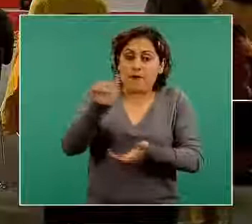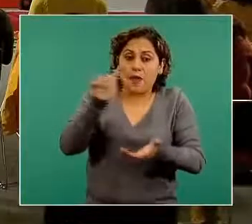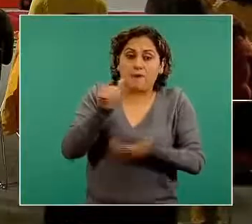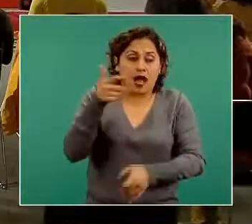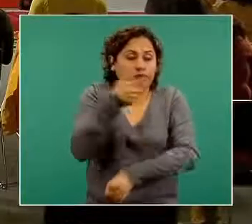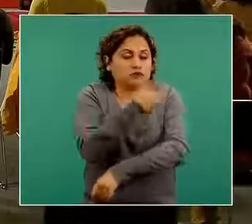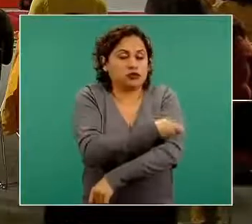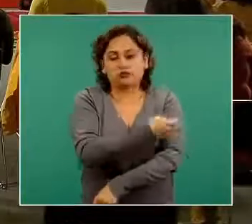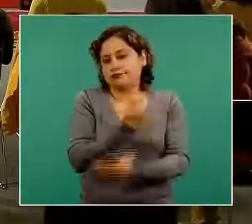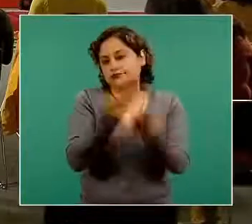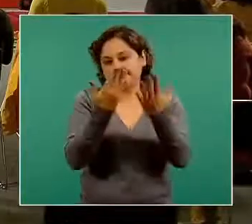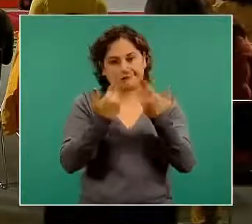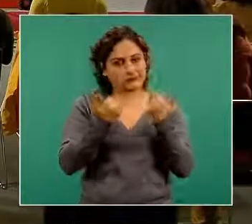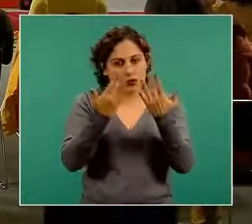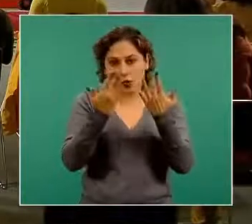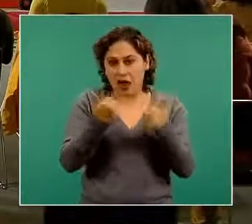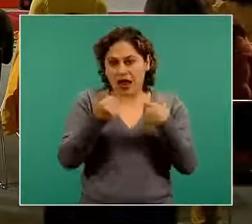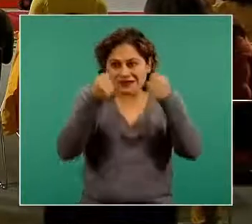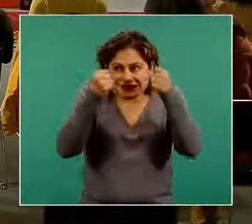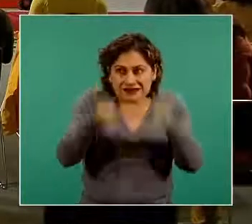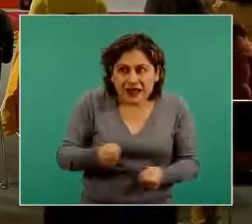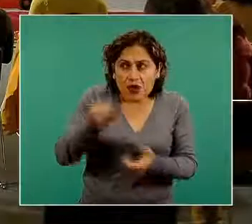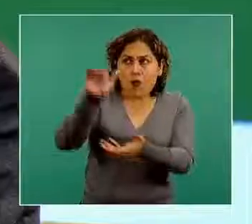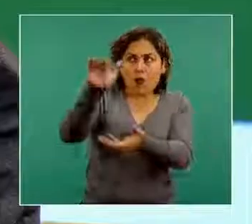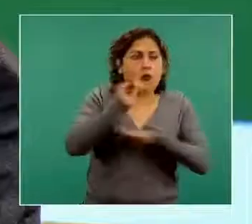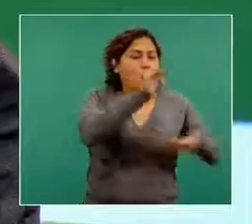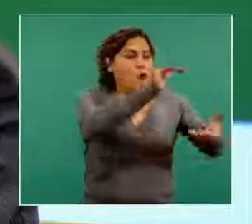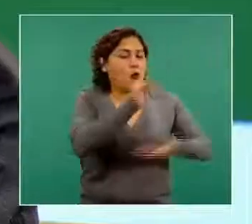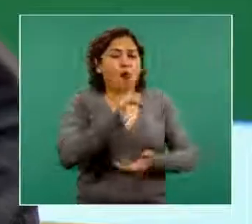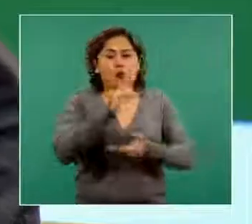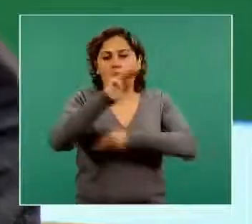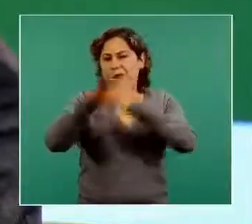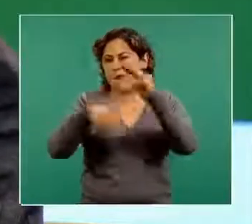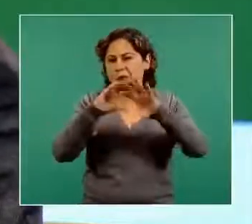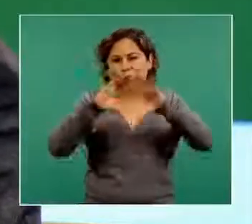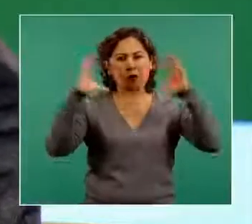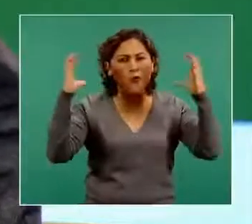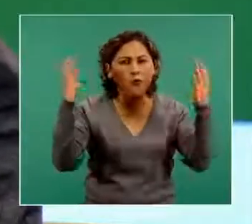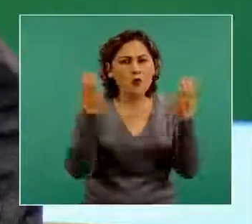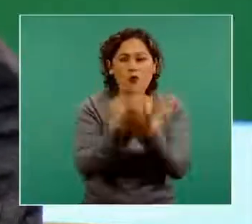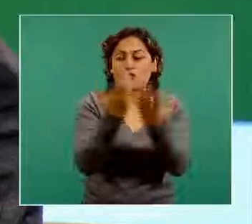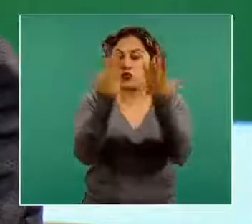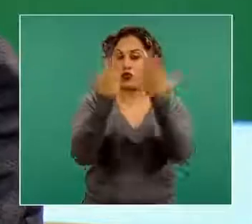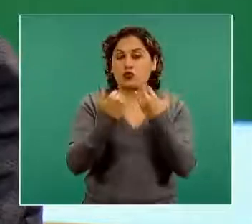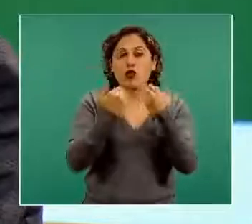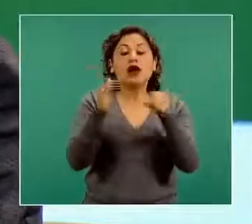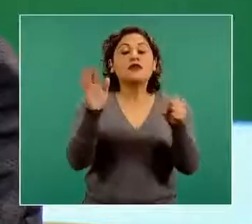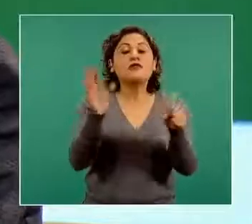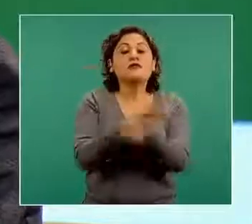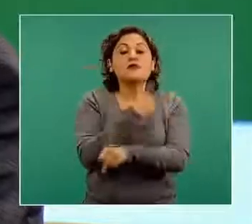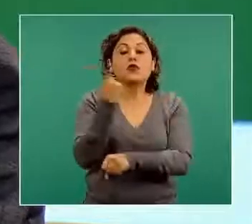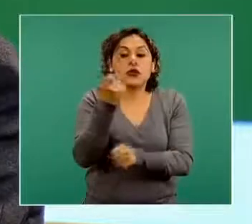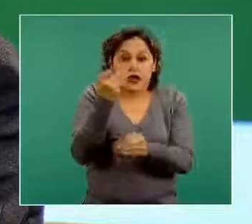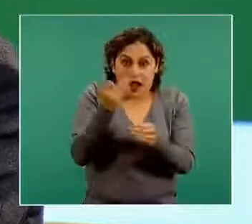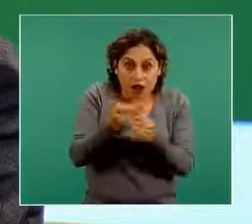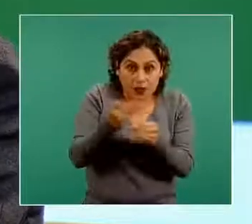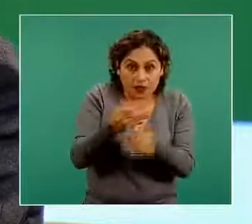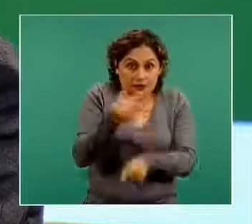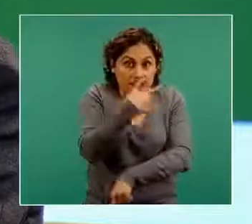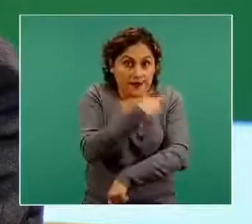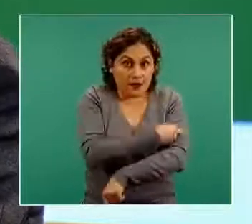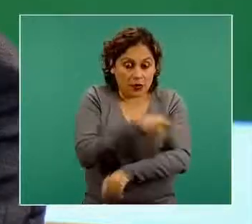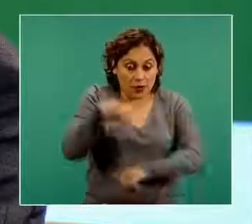No hay un abastecimiento estable. ¿Por qué razón? Porque las vacunas se están fabricando a un ritmo que es